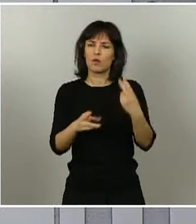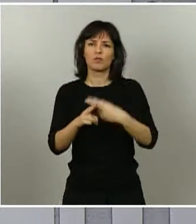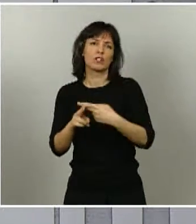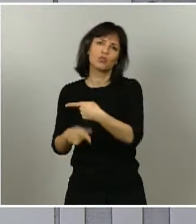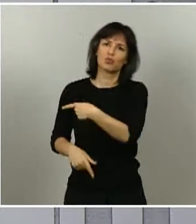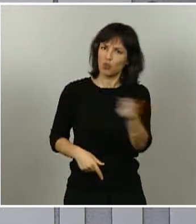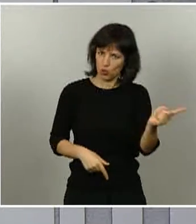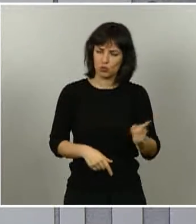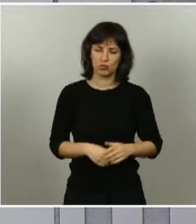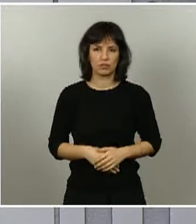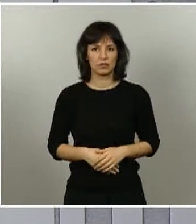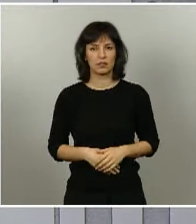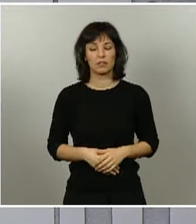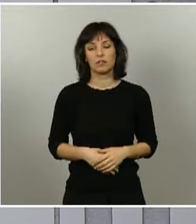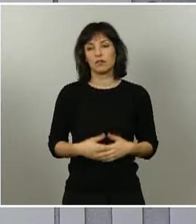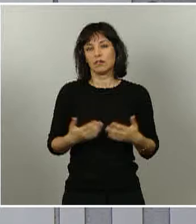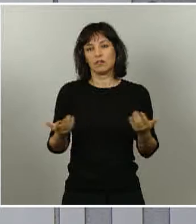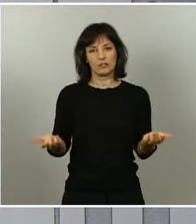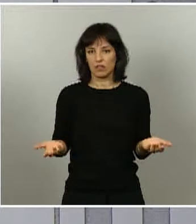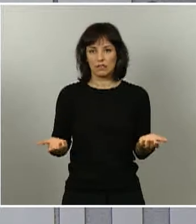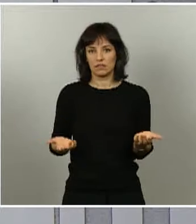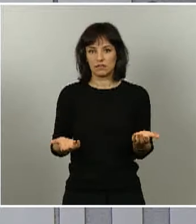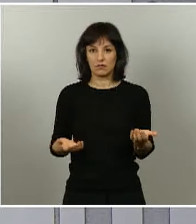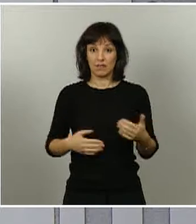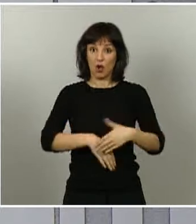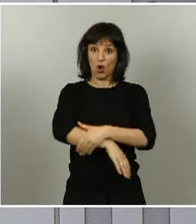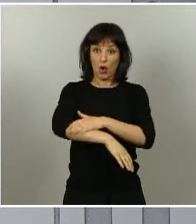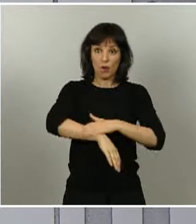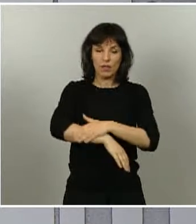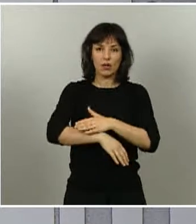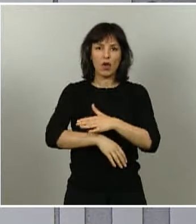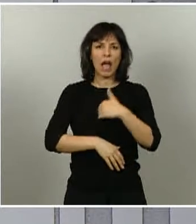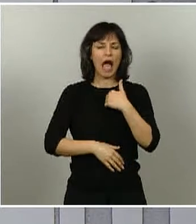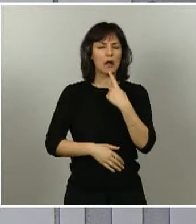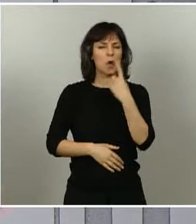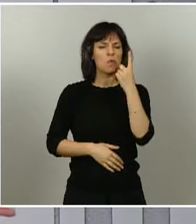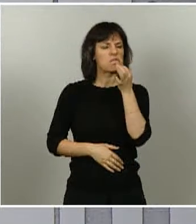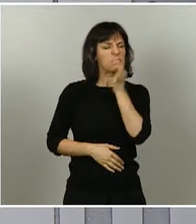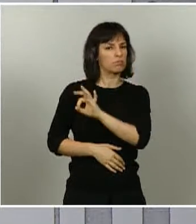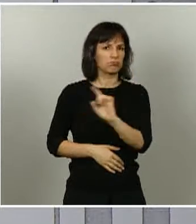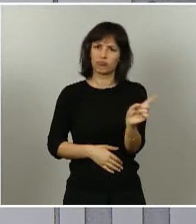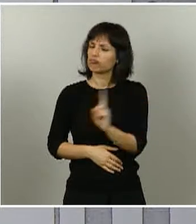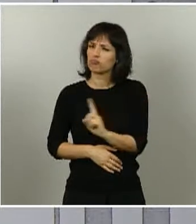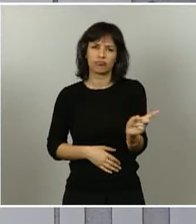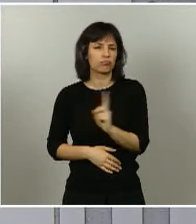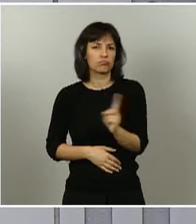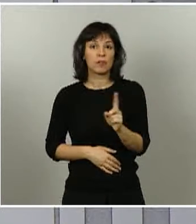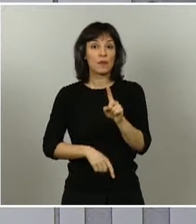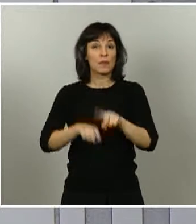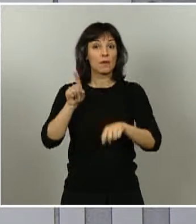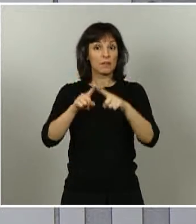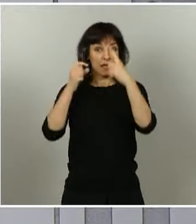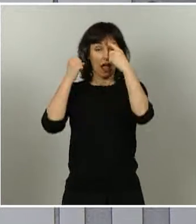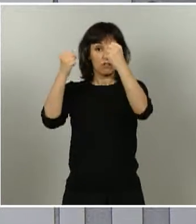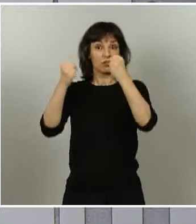parlamentario. Por tanto, no descartamos ninguna cuestión y, por supuesto, seguiremos al dictado de lo que las autoridades sanitarias